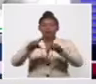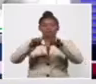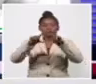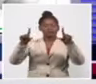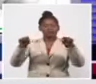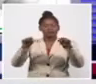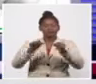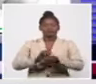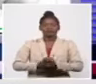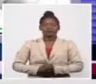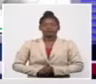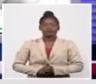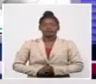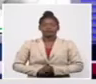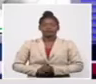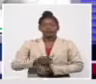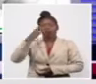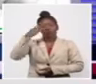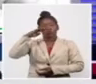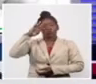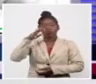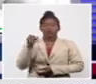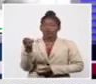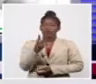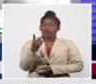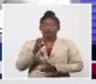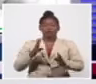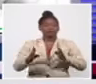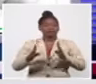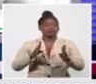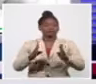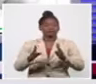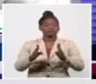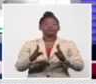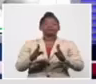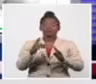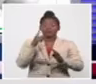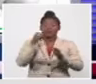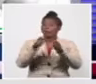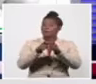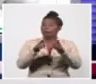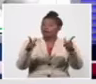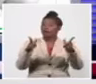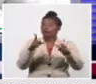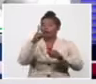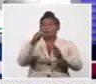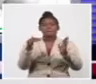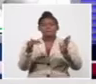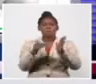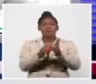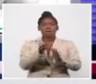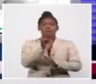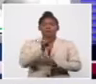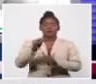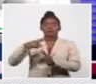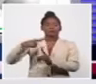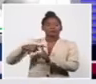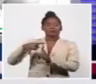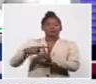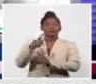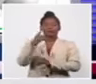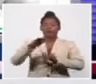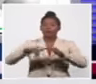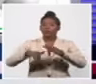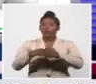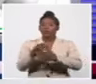enero, ya acumula 2 jornadas por encima de los 1.000 casos confirmados en un día. Por tal razón, también el